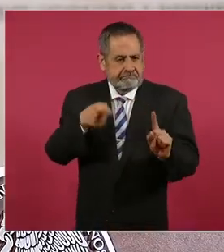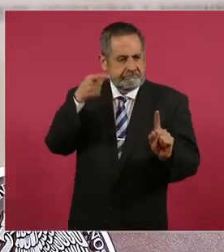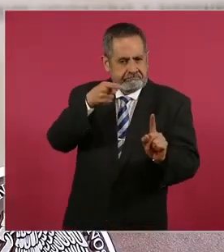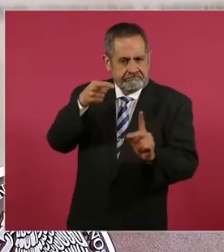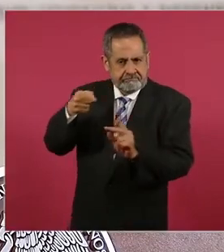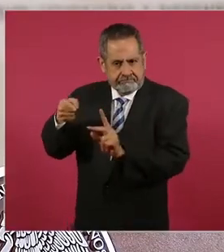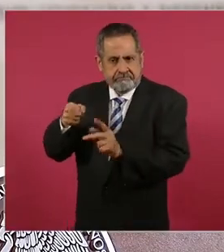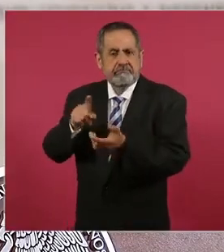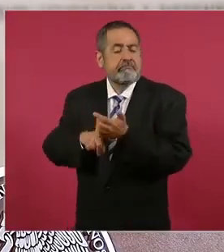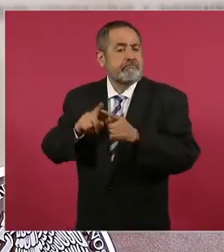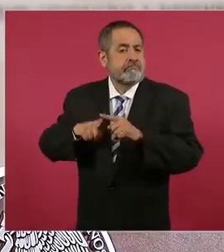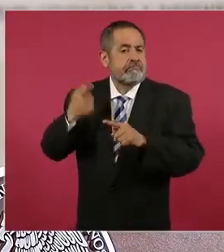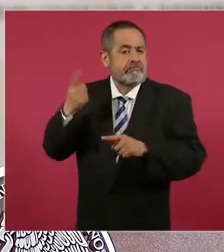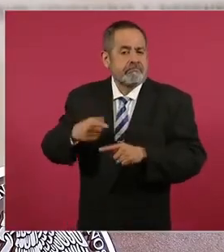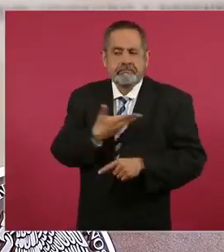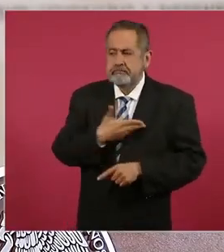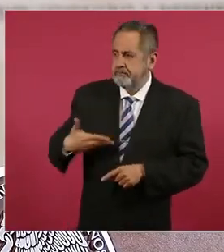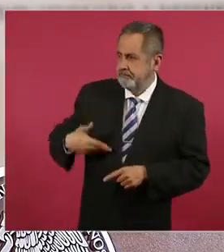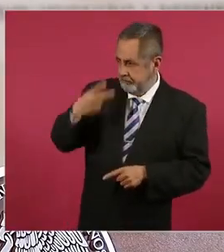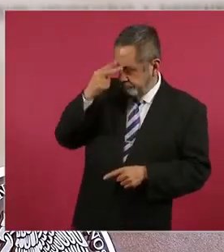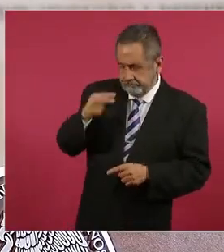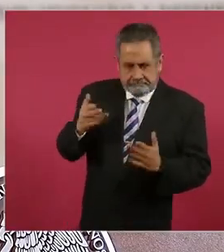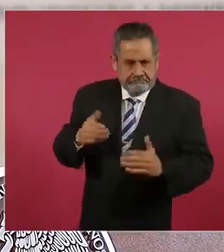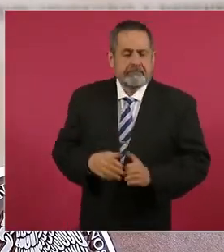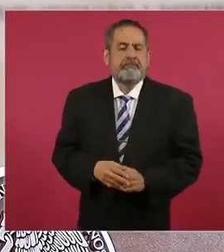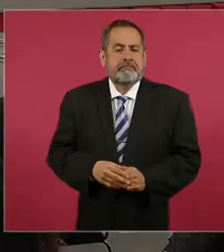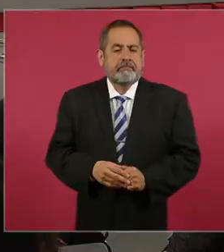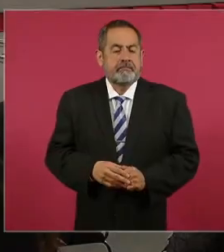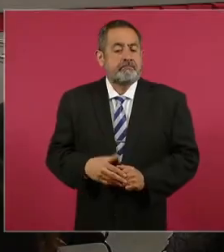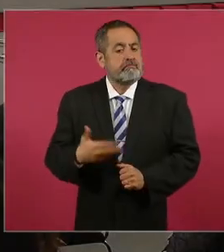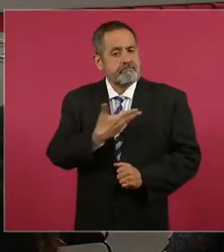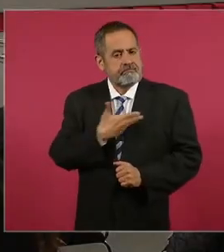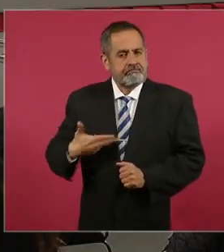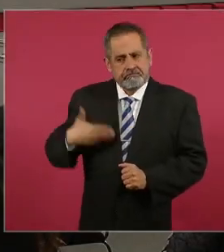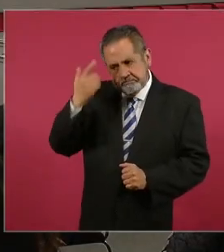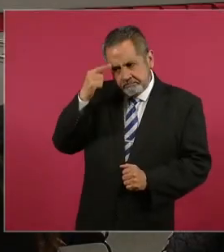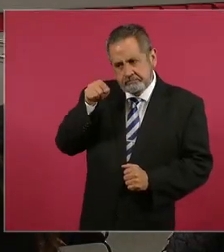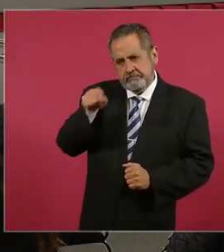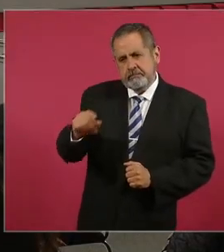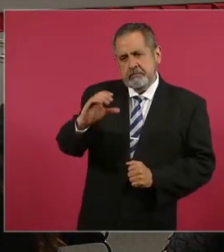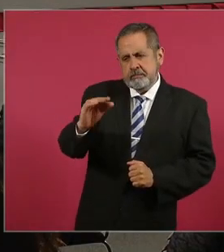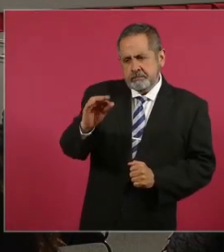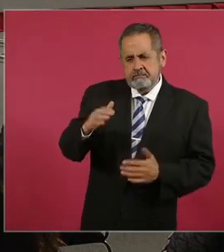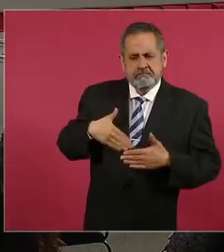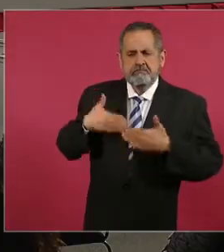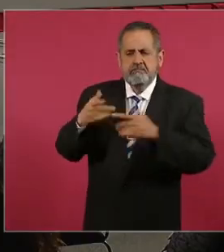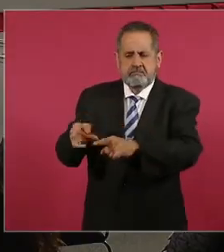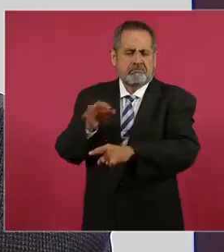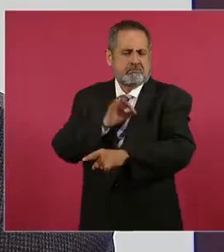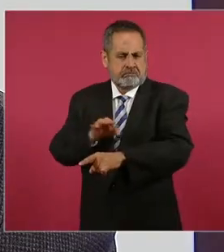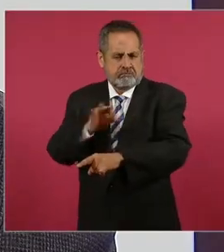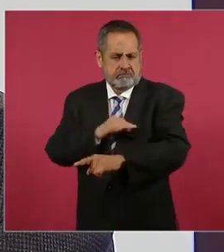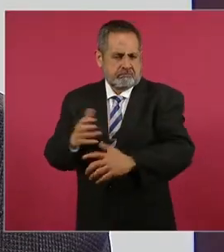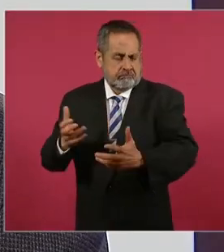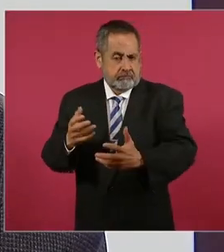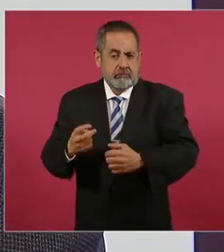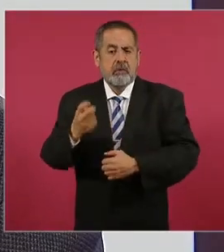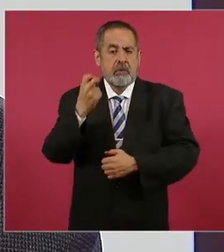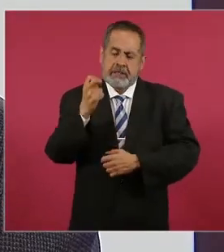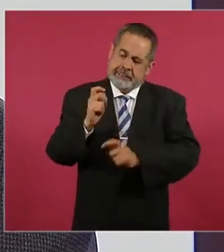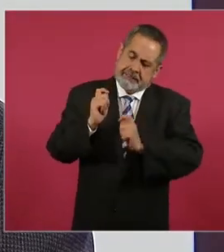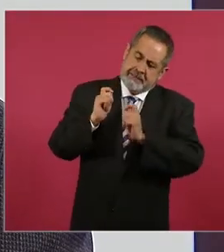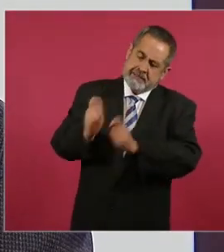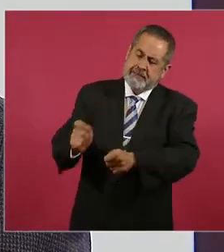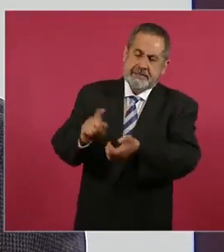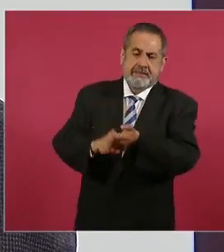presidente de la República. El presidente confía en la capacidad de esta empresa. Por ello, ha encomendado